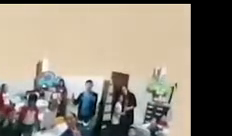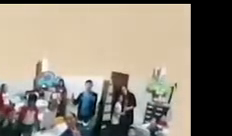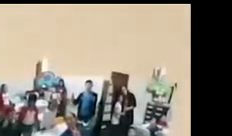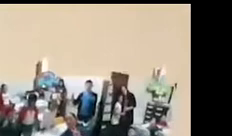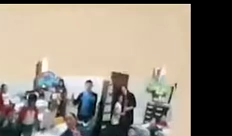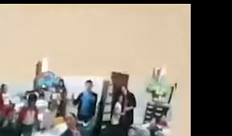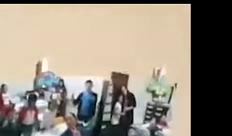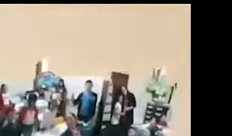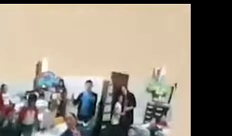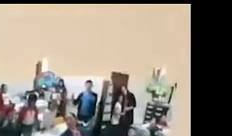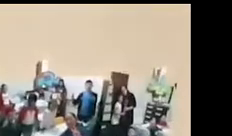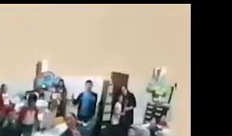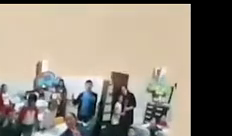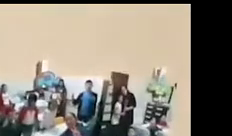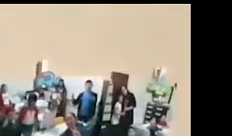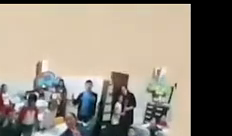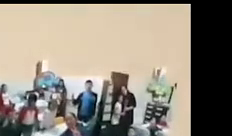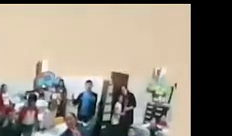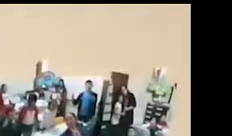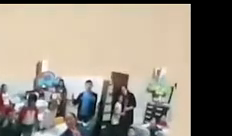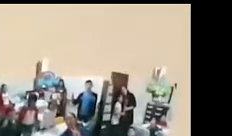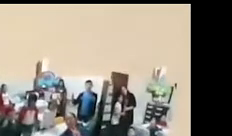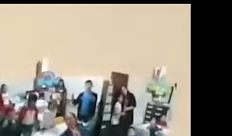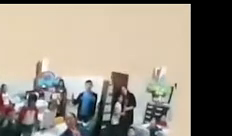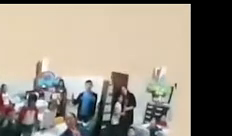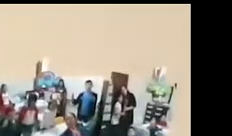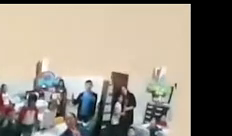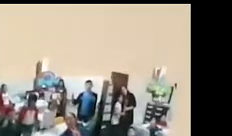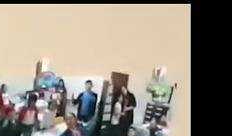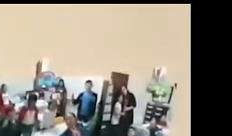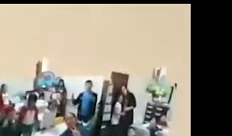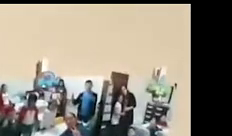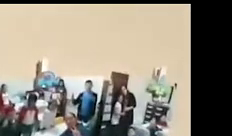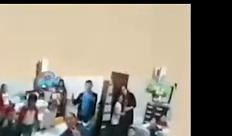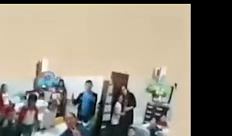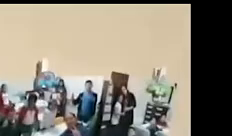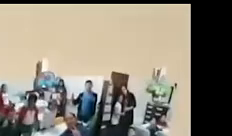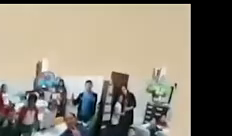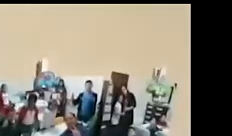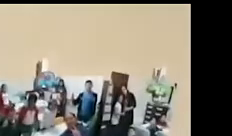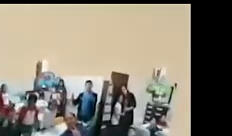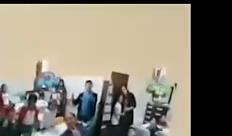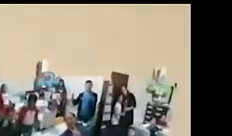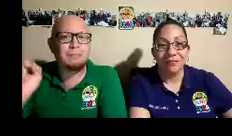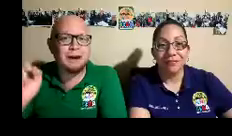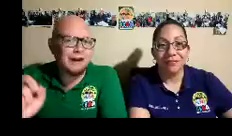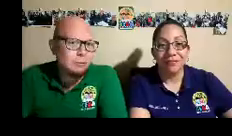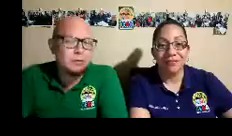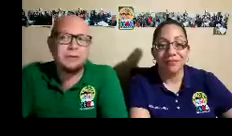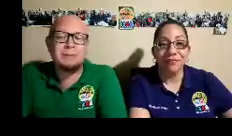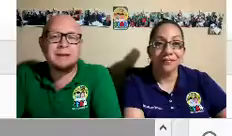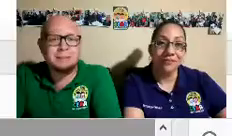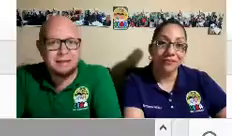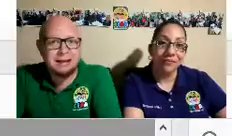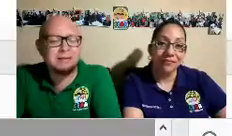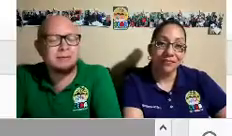y agradecerles a todos los que nos ven porque estamos continuando con la revisión paso a paso del libro para el alumno